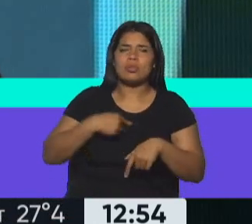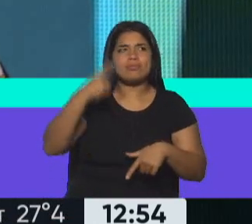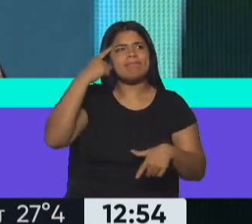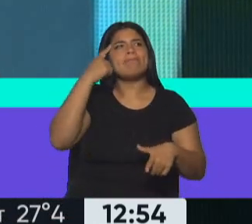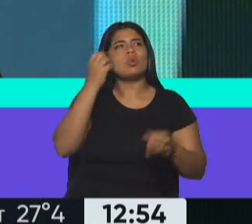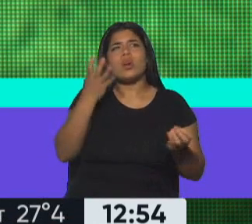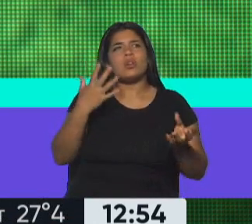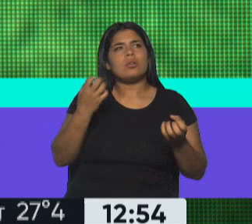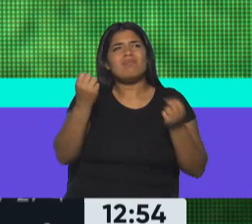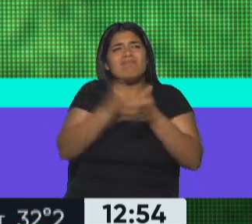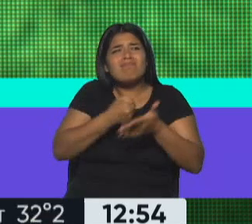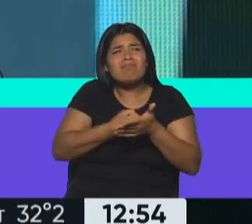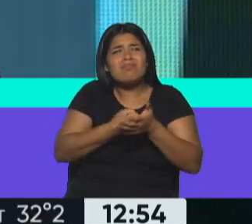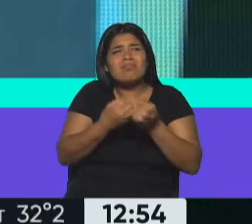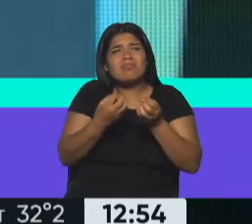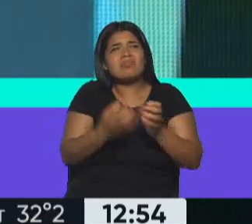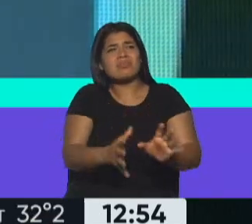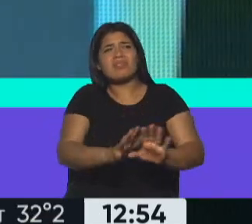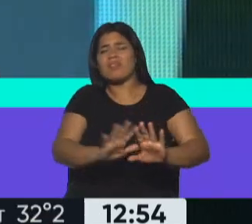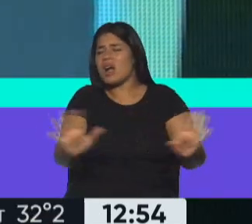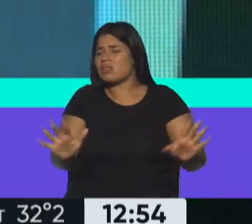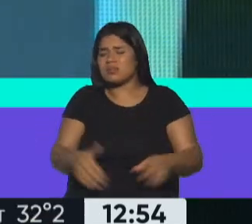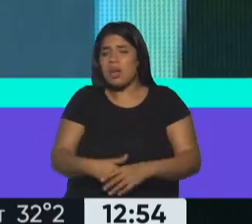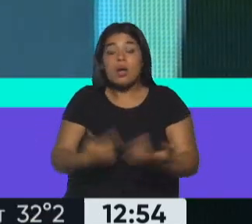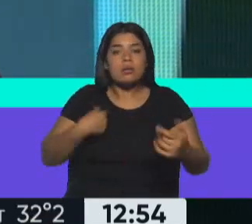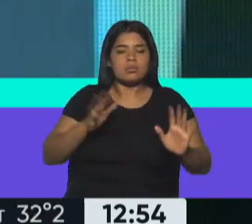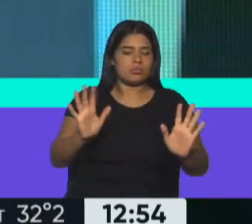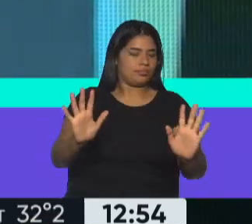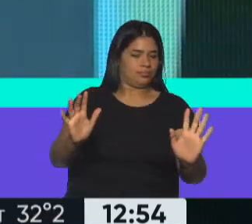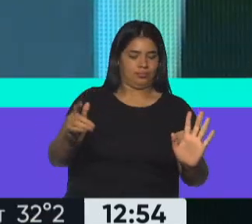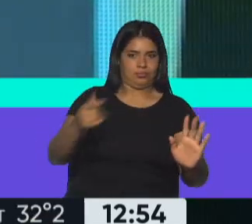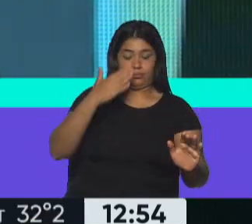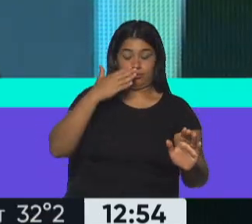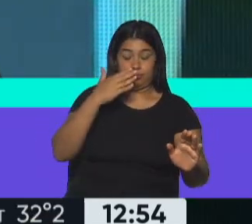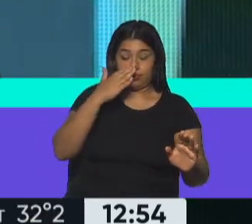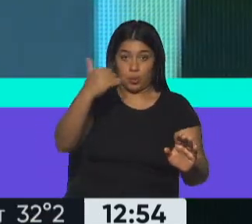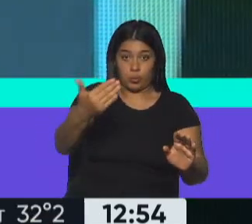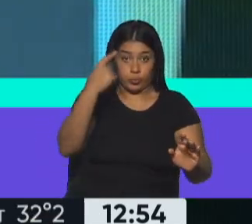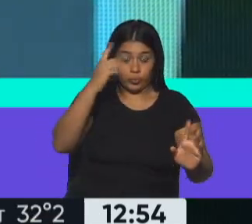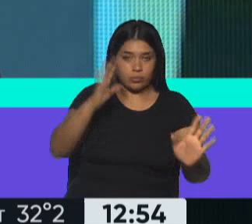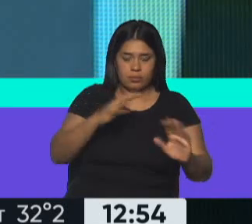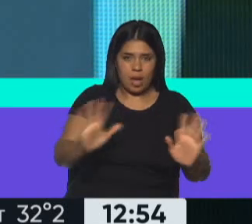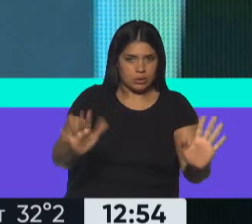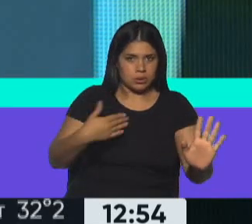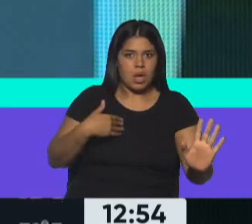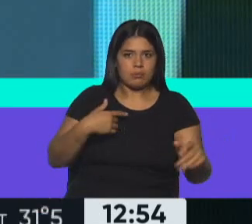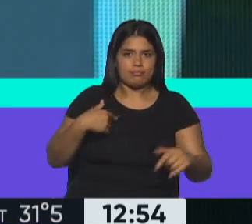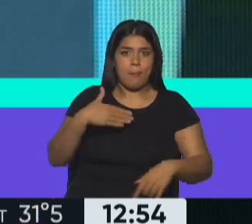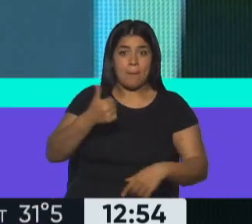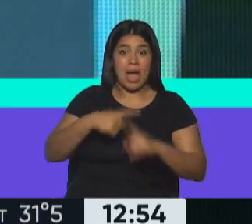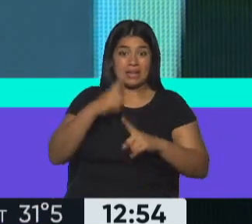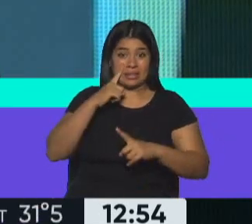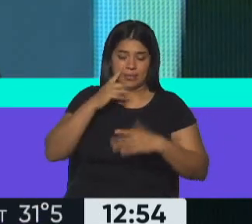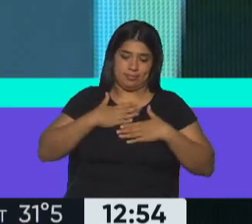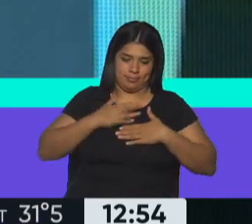bajó los brazos y después dije no no no max y merece una mamá luchadora e inmediatamente me comuniqué con uno de los tantos